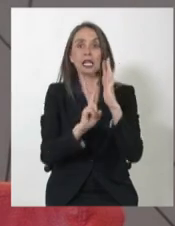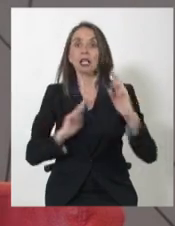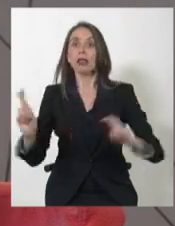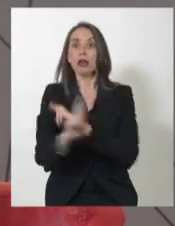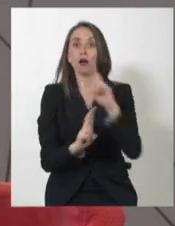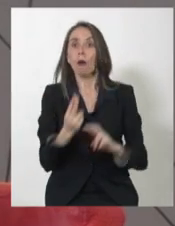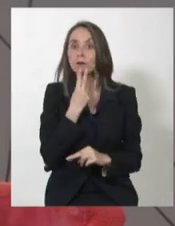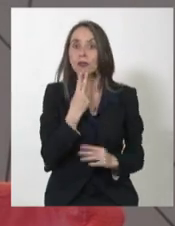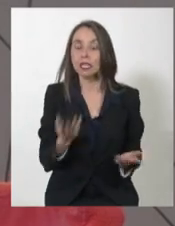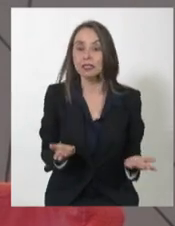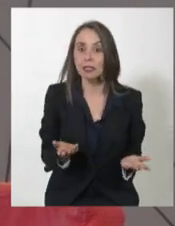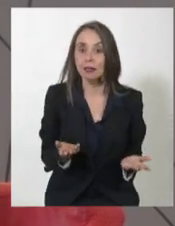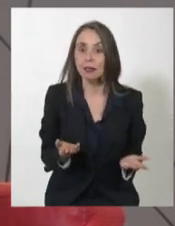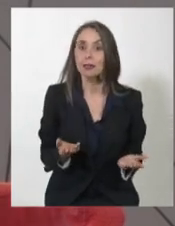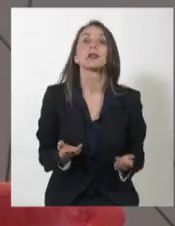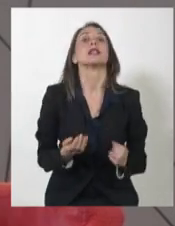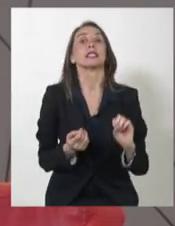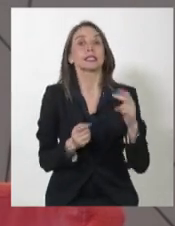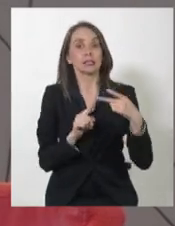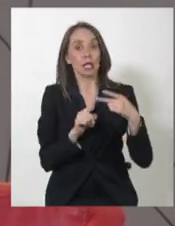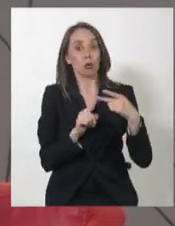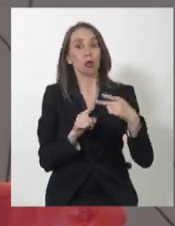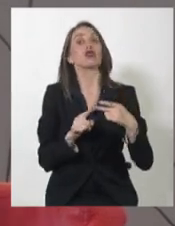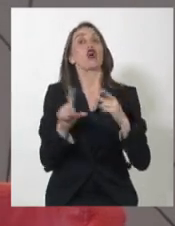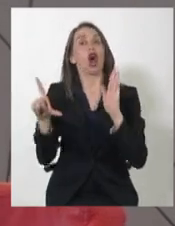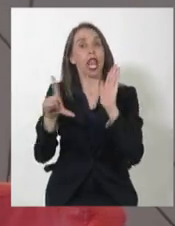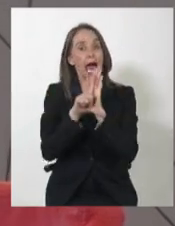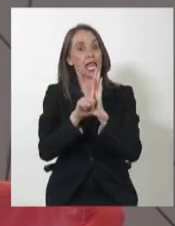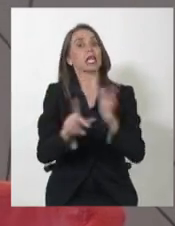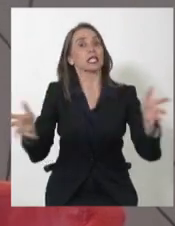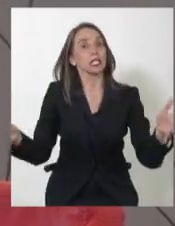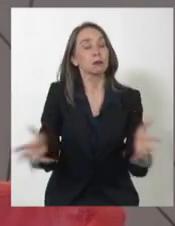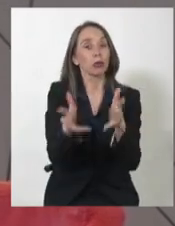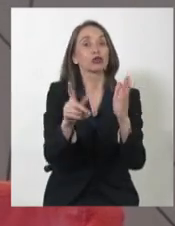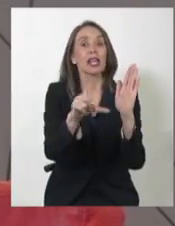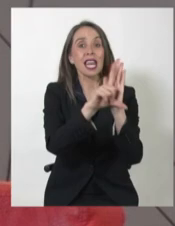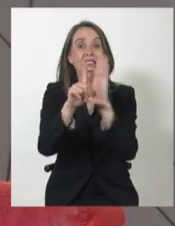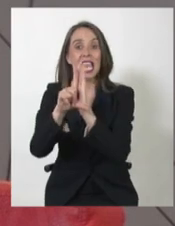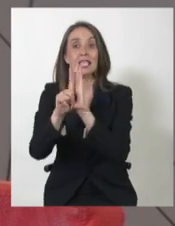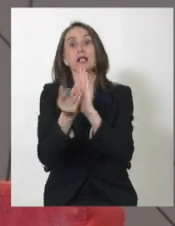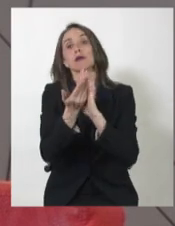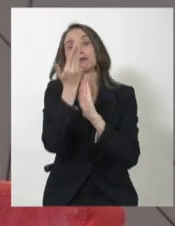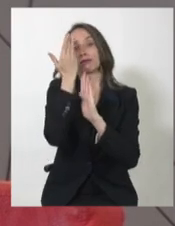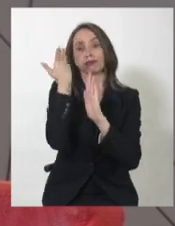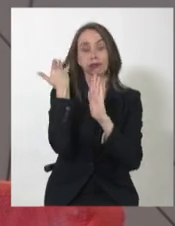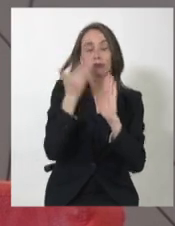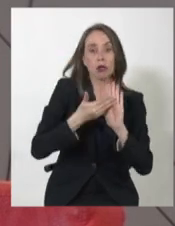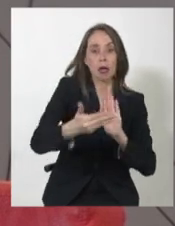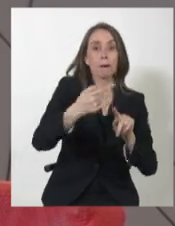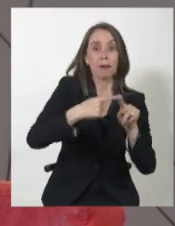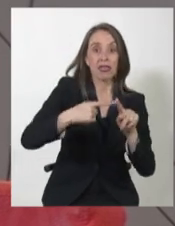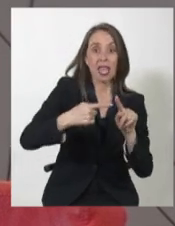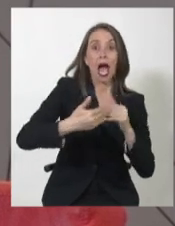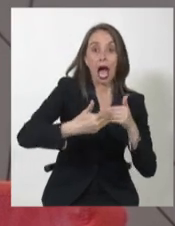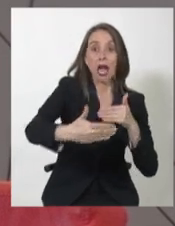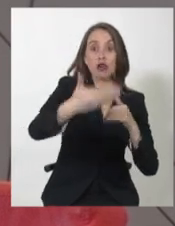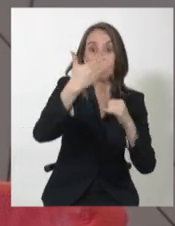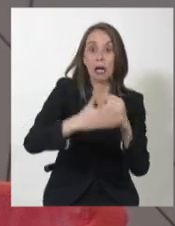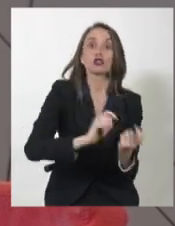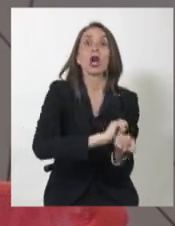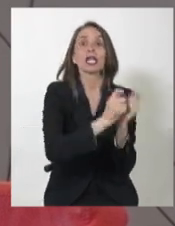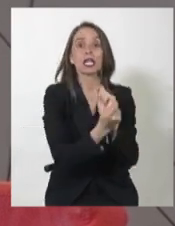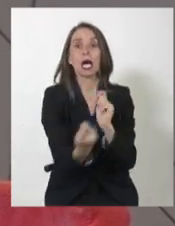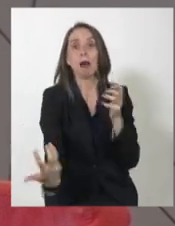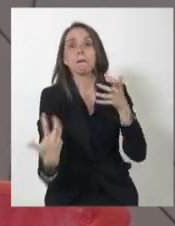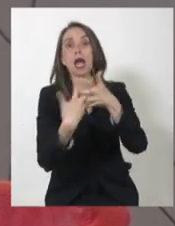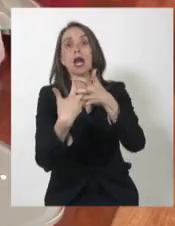convivencia. Pero lo segundo, el impulso a la ley. Tienen que ajustarse ya en el mediano plazo las leyes en conformidad a